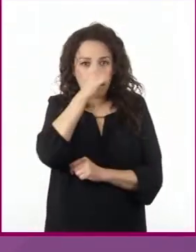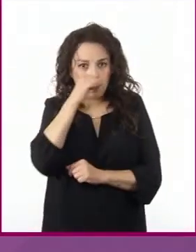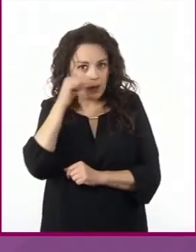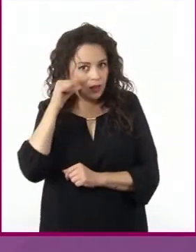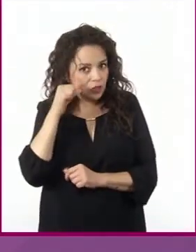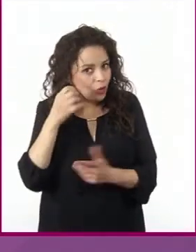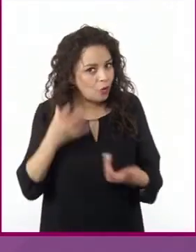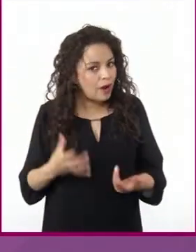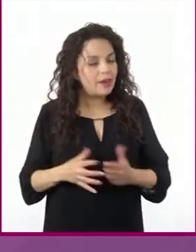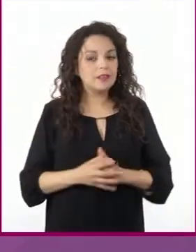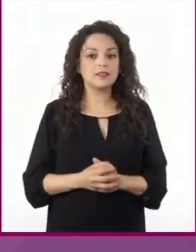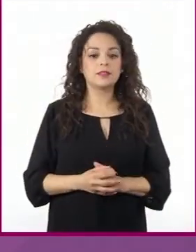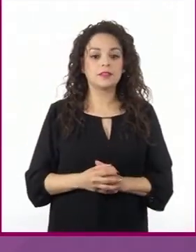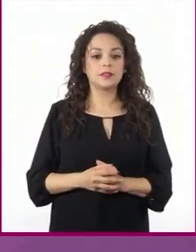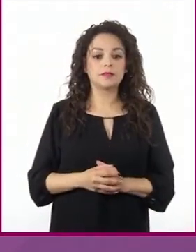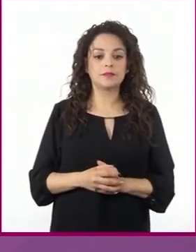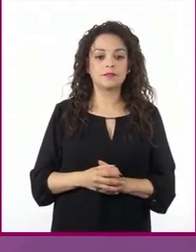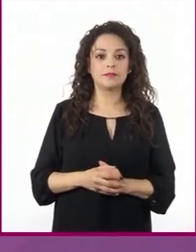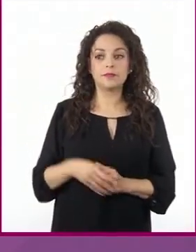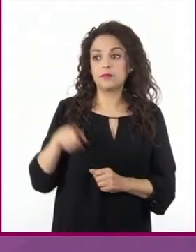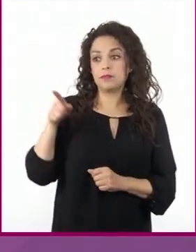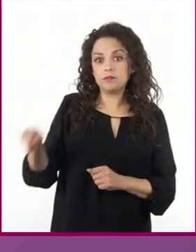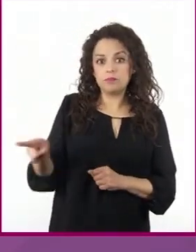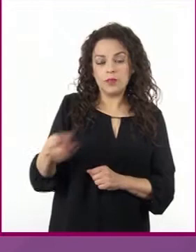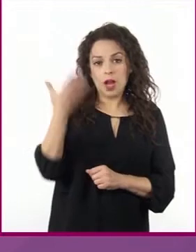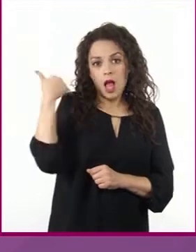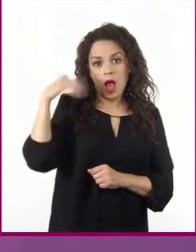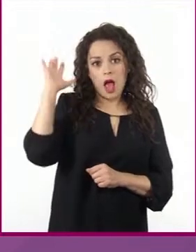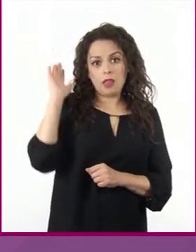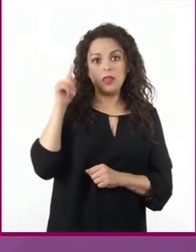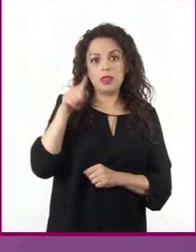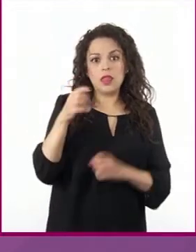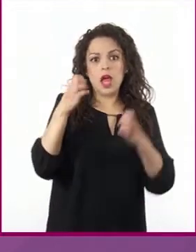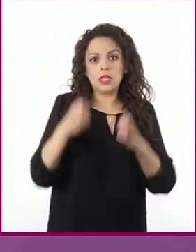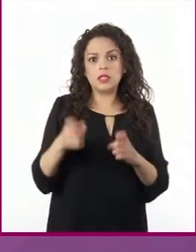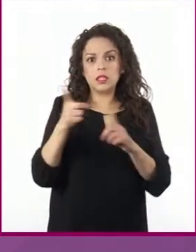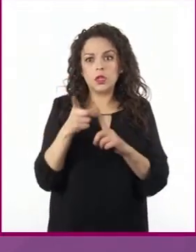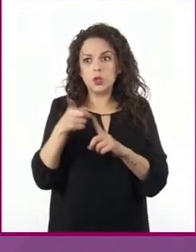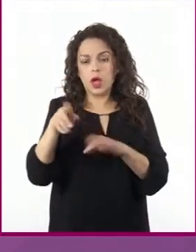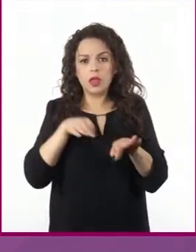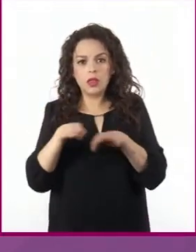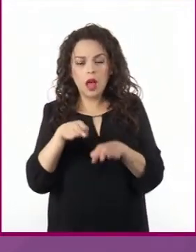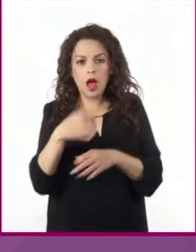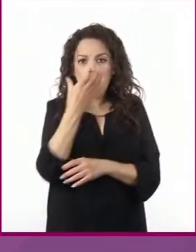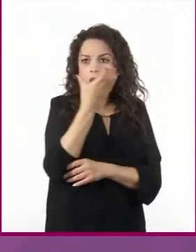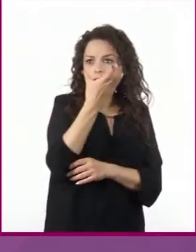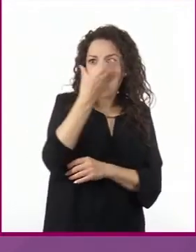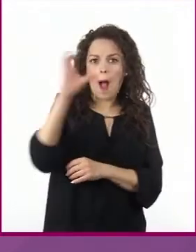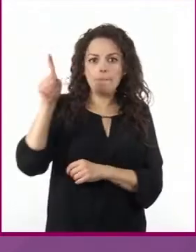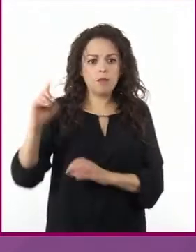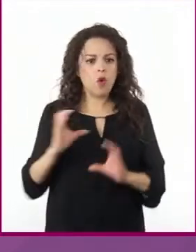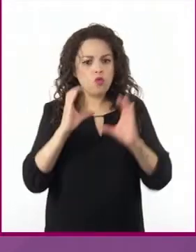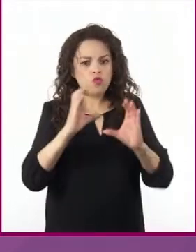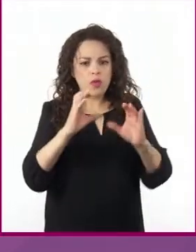ejemplo, que siendo una persona, un campesino, una persona que cuidaba ovejas, llegó